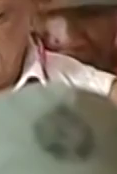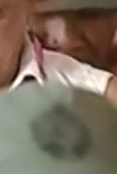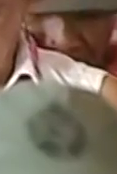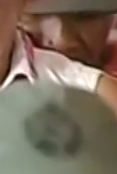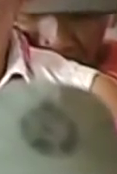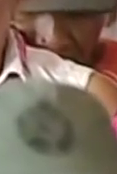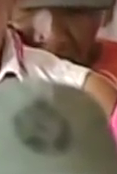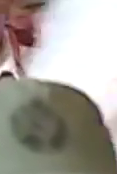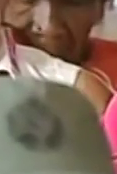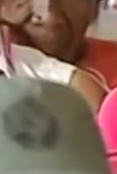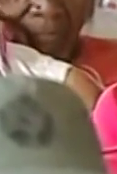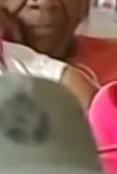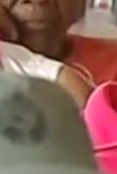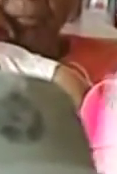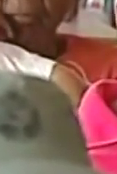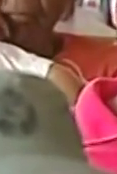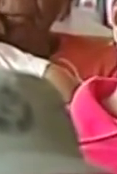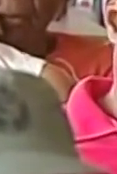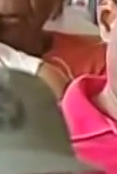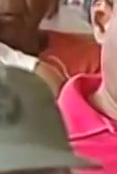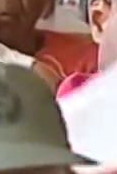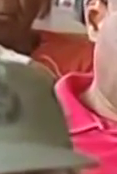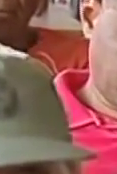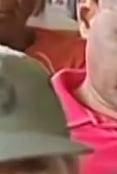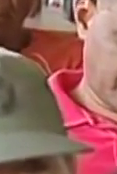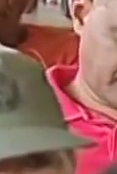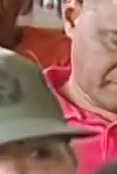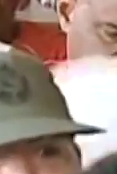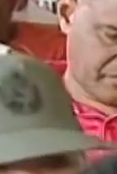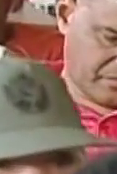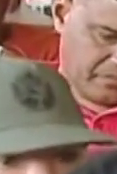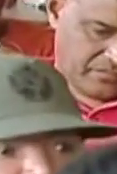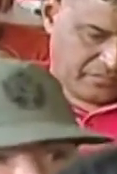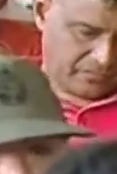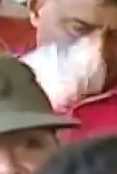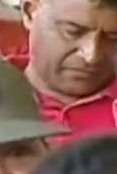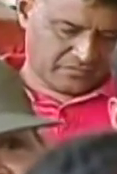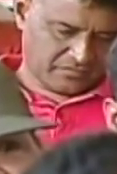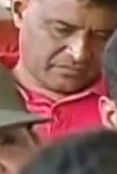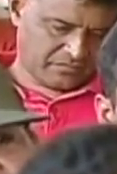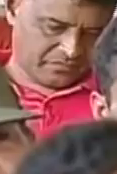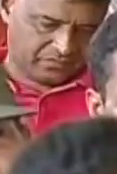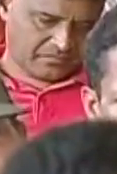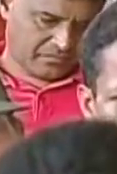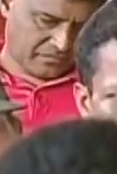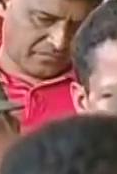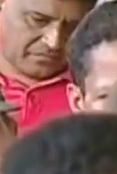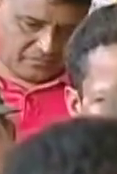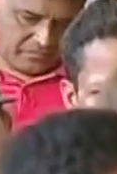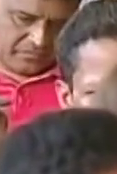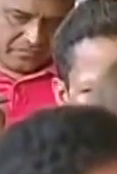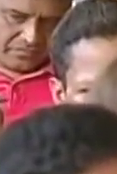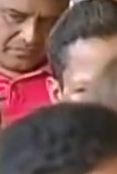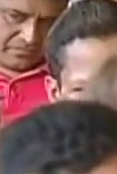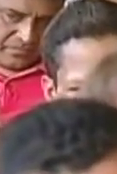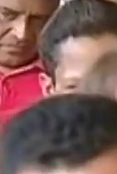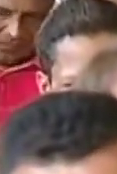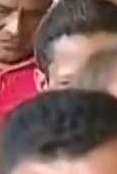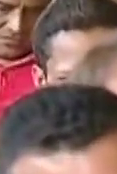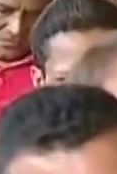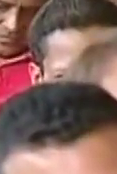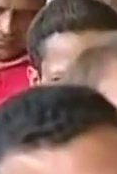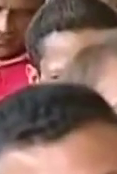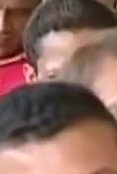Y perdió por 20.000 votos apenas. Pudo haber aguantado y con el recuento de votos hubiéramos ganado, quizás. Él dijo, así no